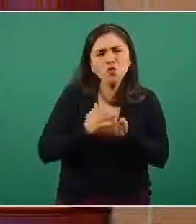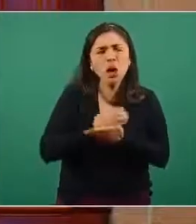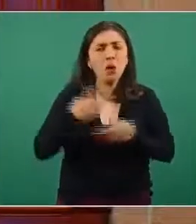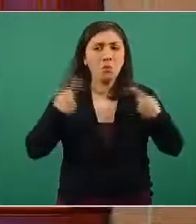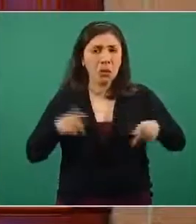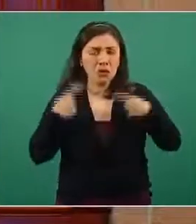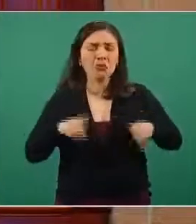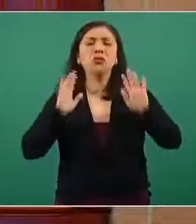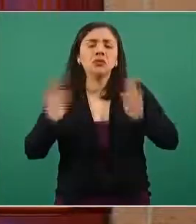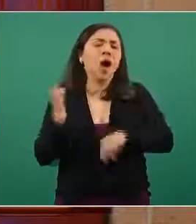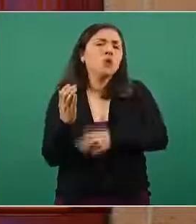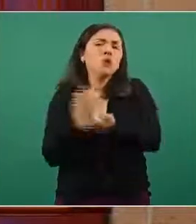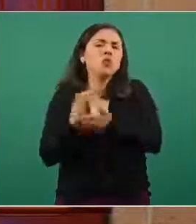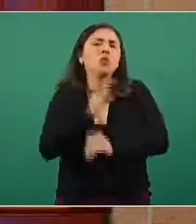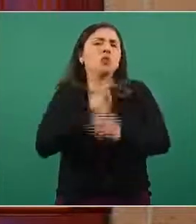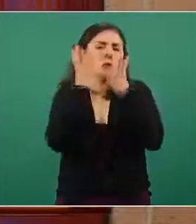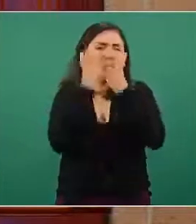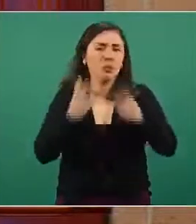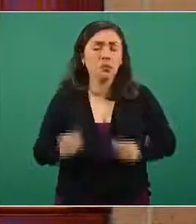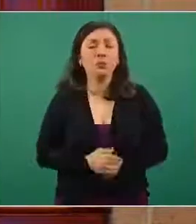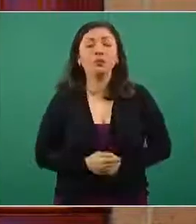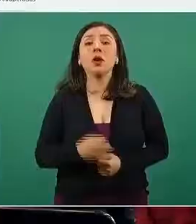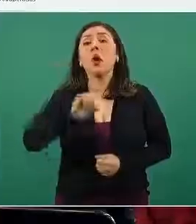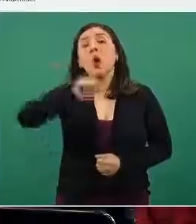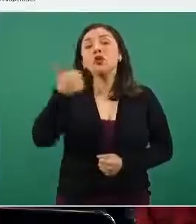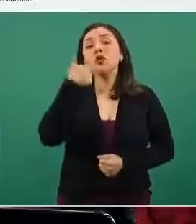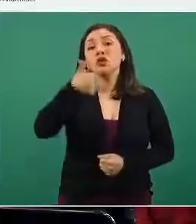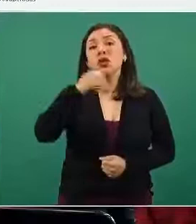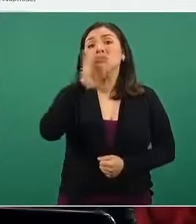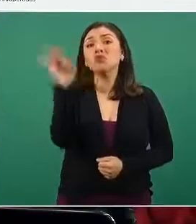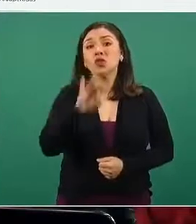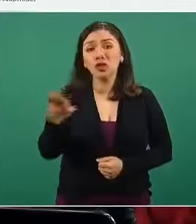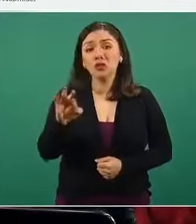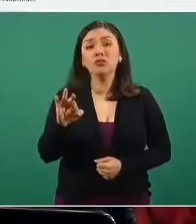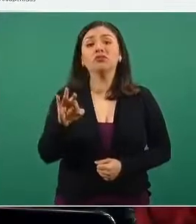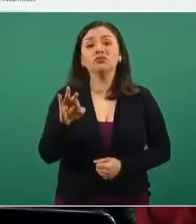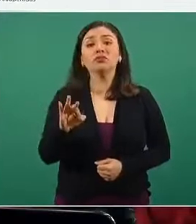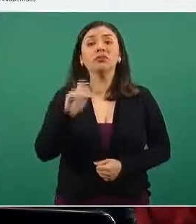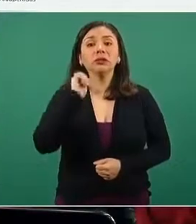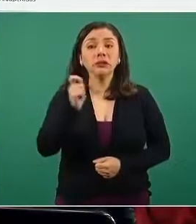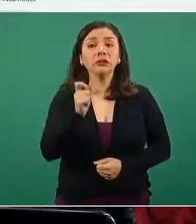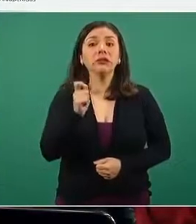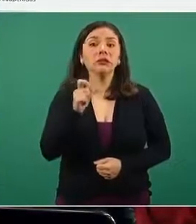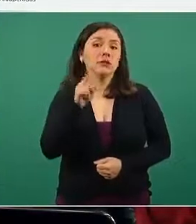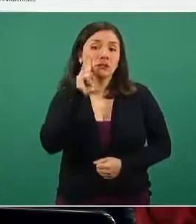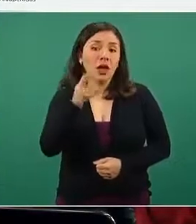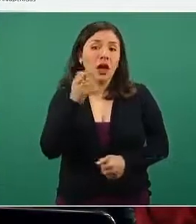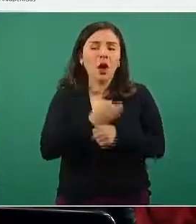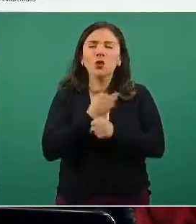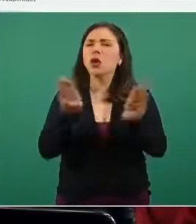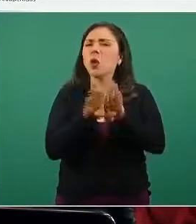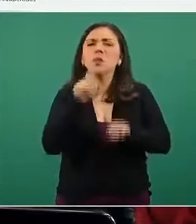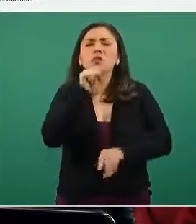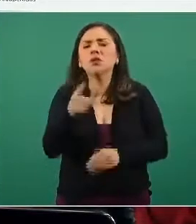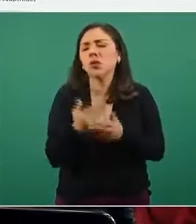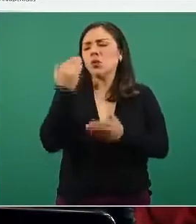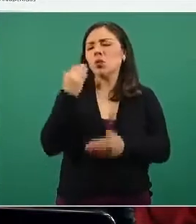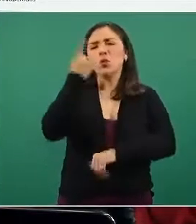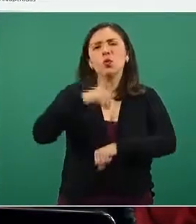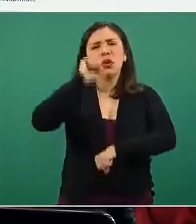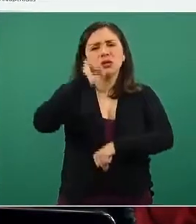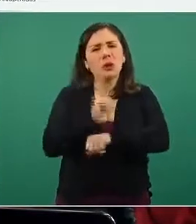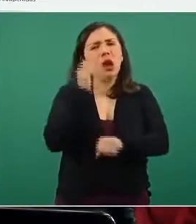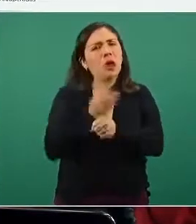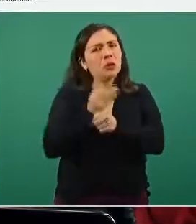terminan curando. 6%, continuamos con este indicador tal y como estuvo la semana pasada, vuelve a abrir